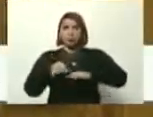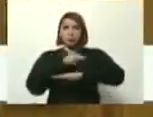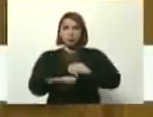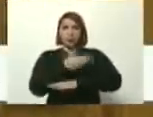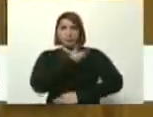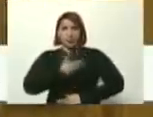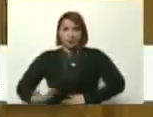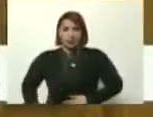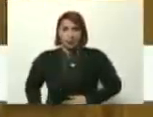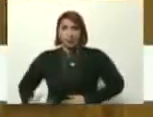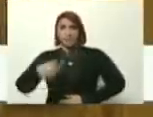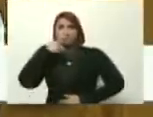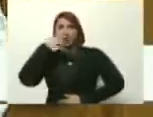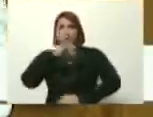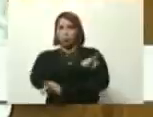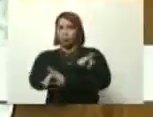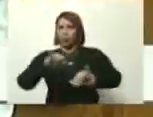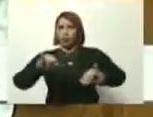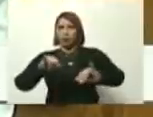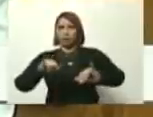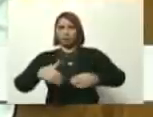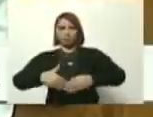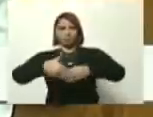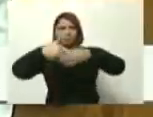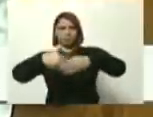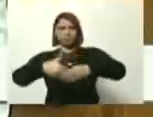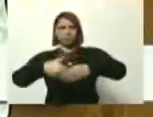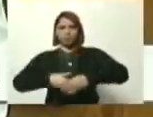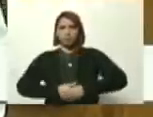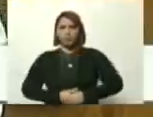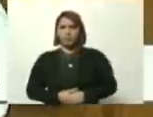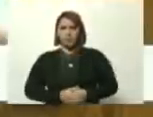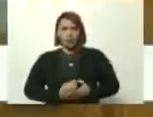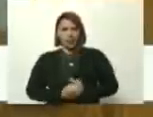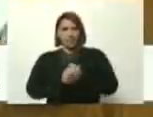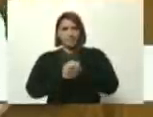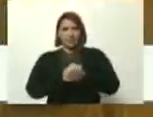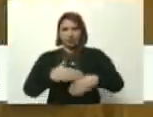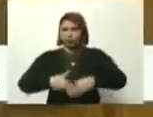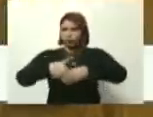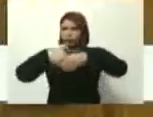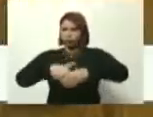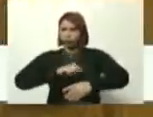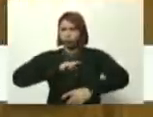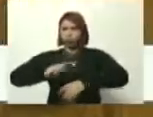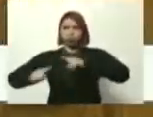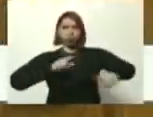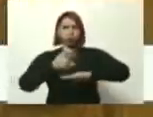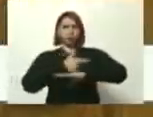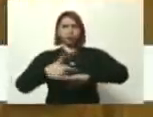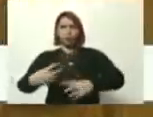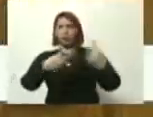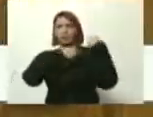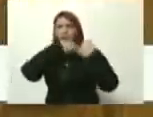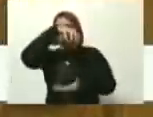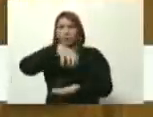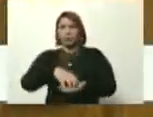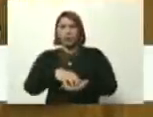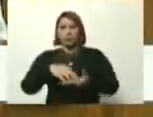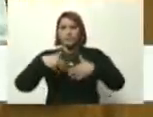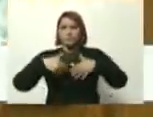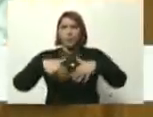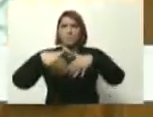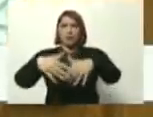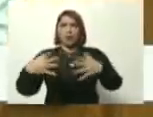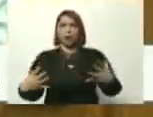Maduro desde ya ha extendido su mano amiga, su mano de gobernante, de jefe de Estado, para que marchemos